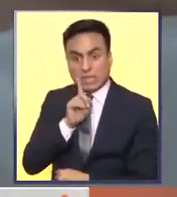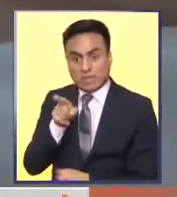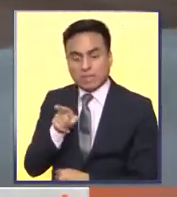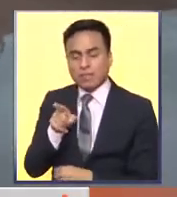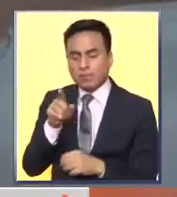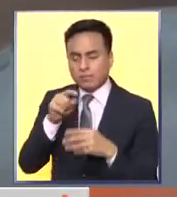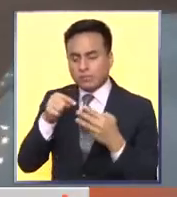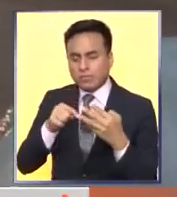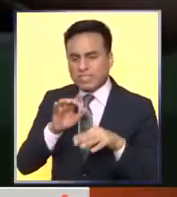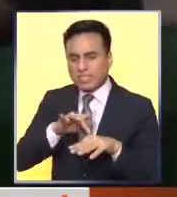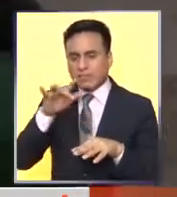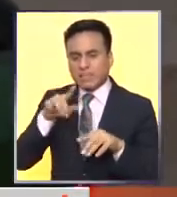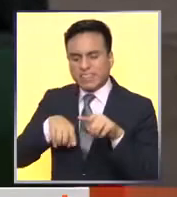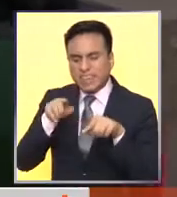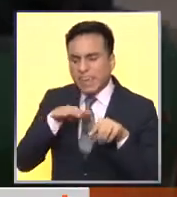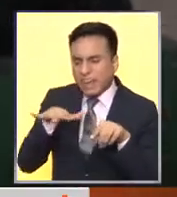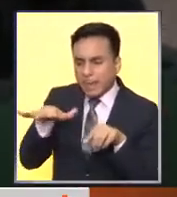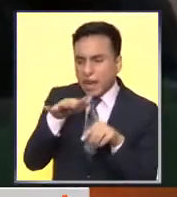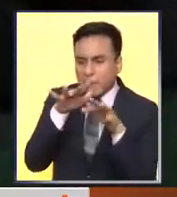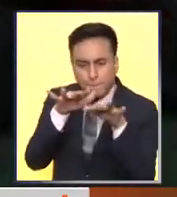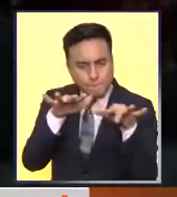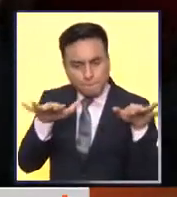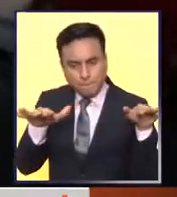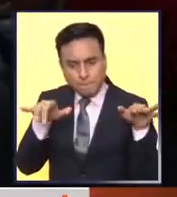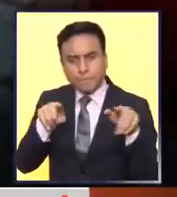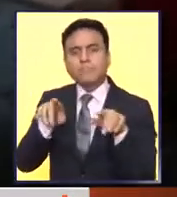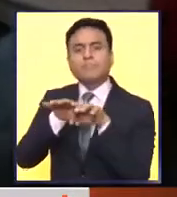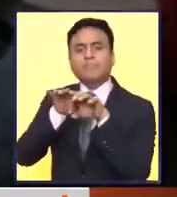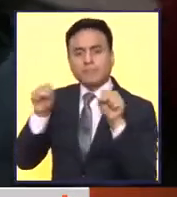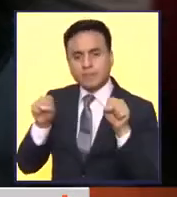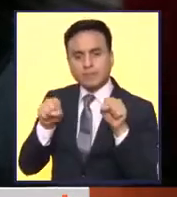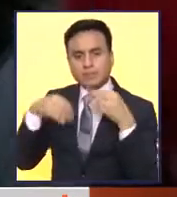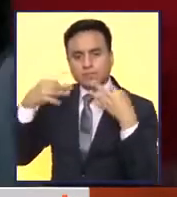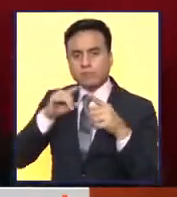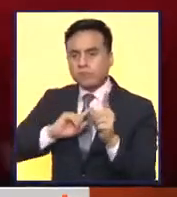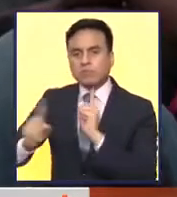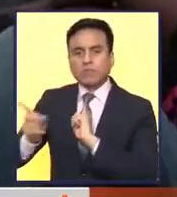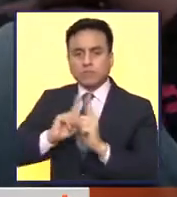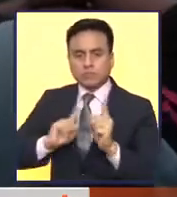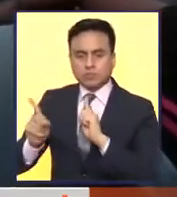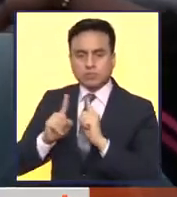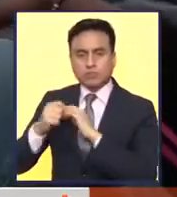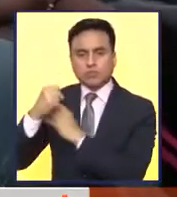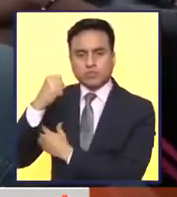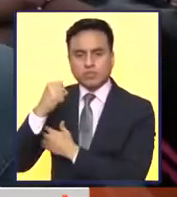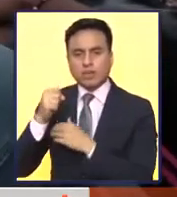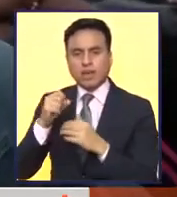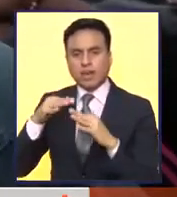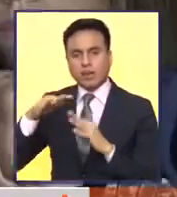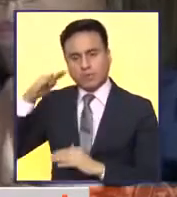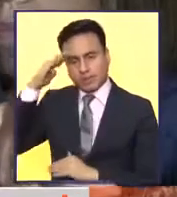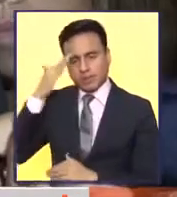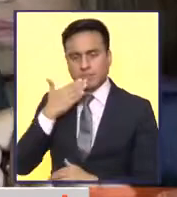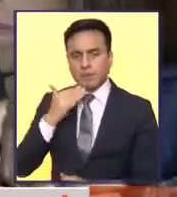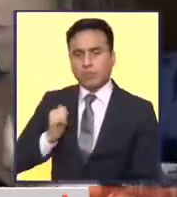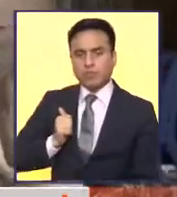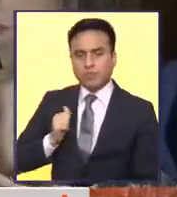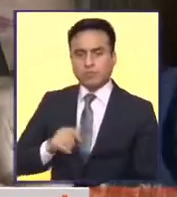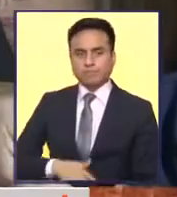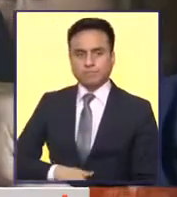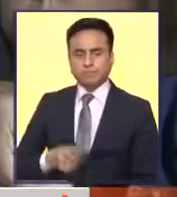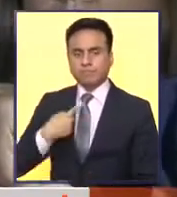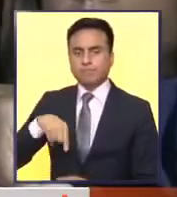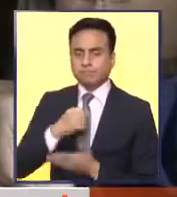sensibles, tanto por tierra como por mar. Para eso acordaron la máxima coordinación entre las Fuerzas Armadas y las policías. Nuestra